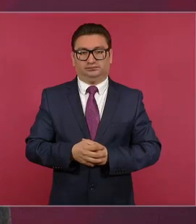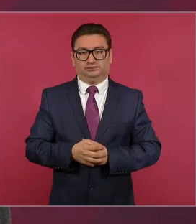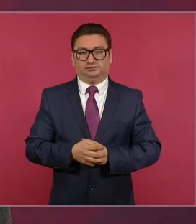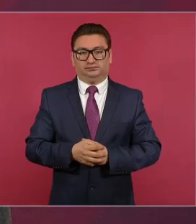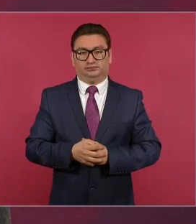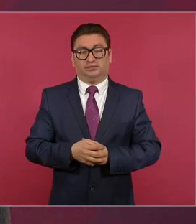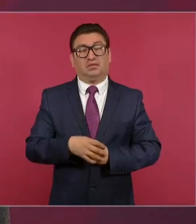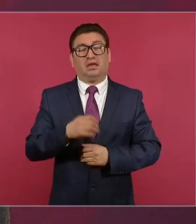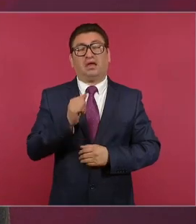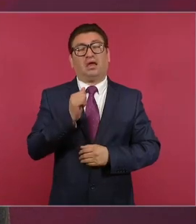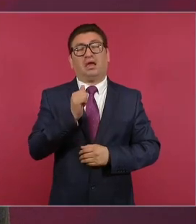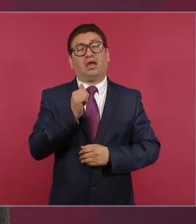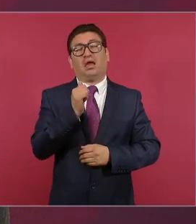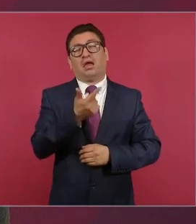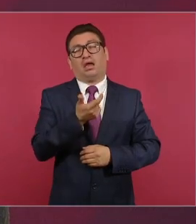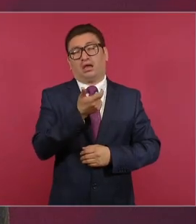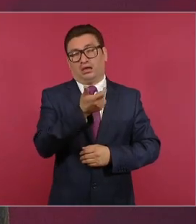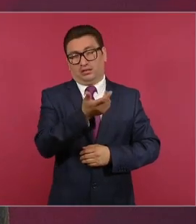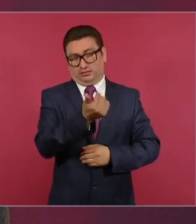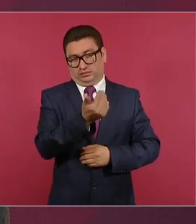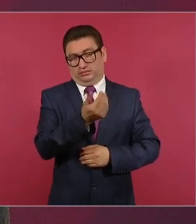Un algo.